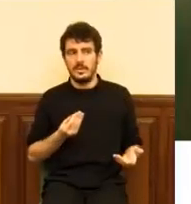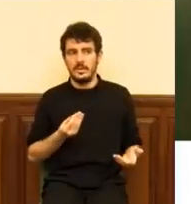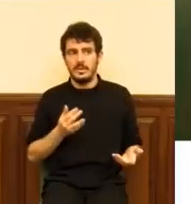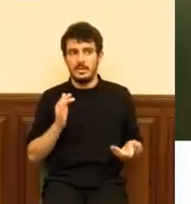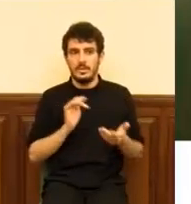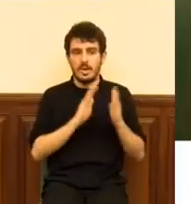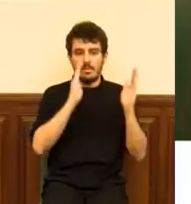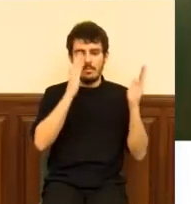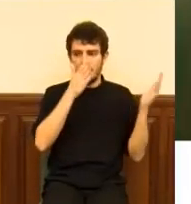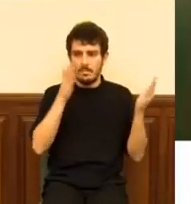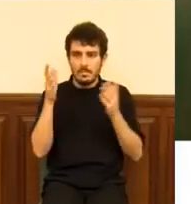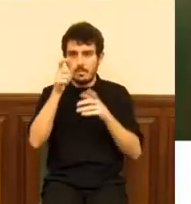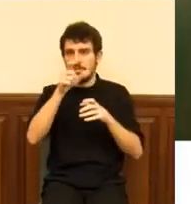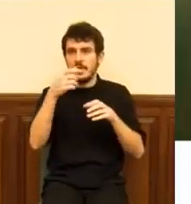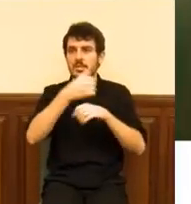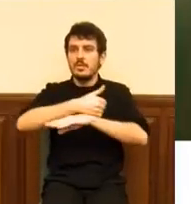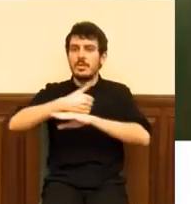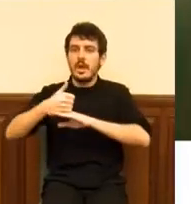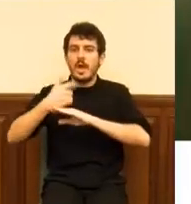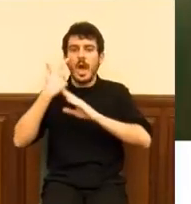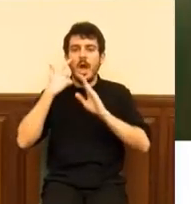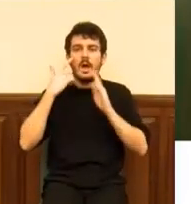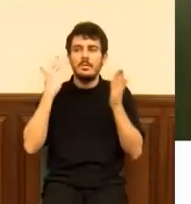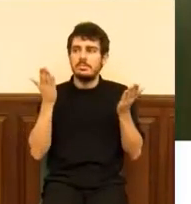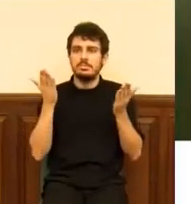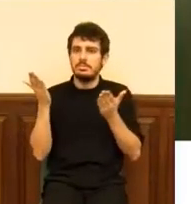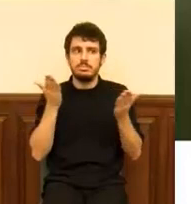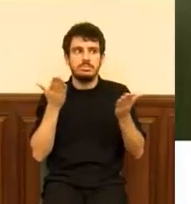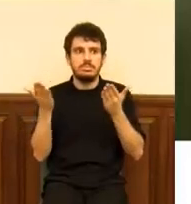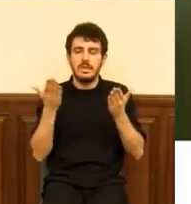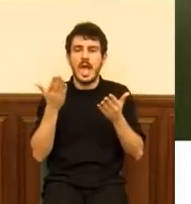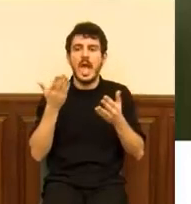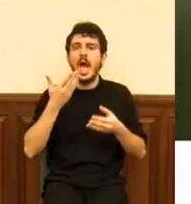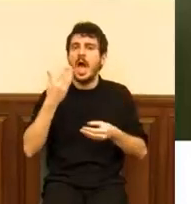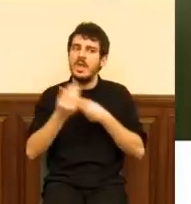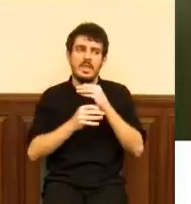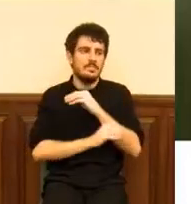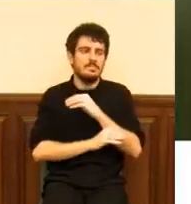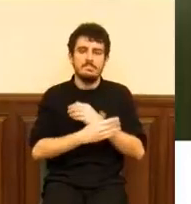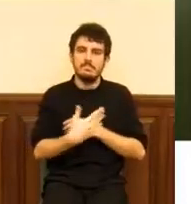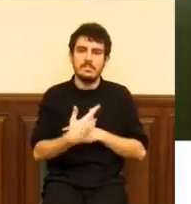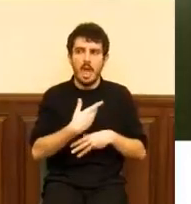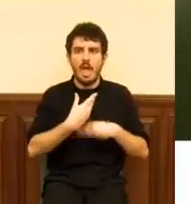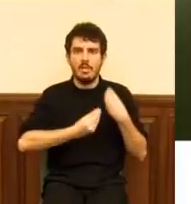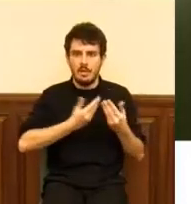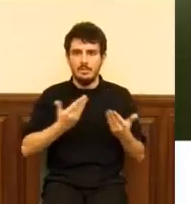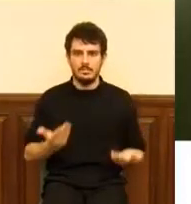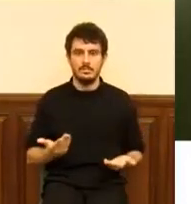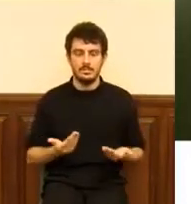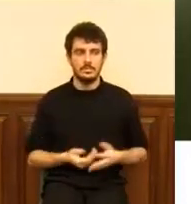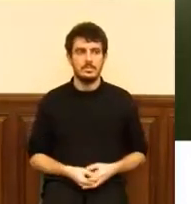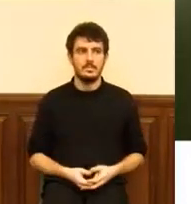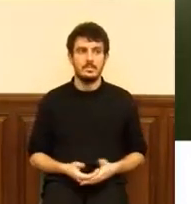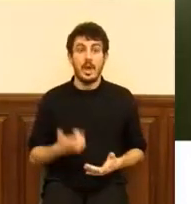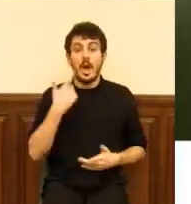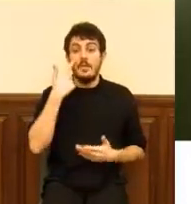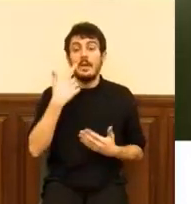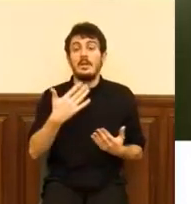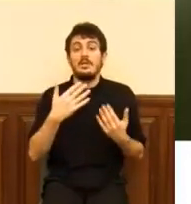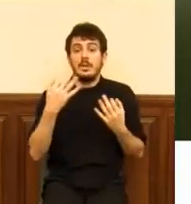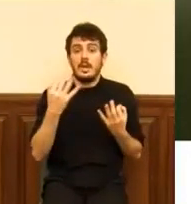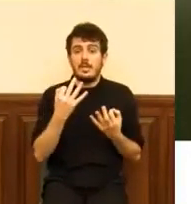la ciudadanía, se hace lo que se tiene que hacer, pero bueno, vamos a ver qué pasa, porque